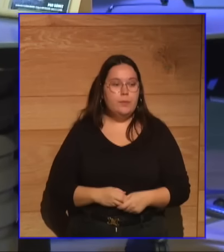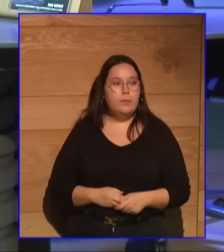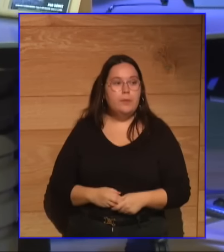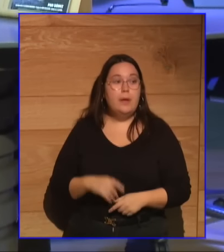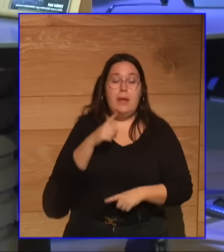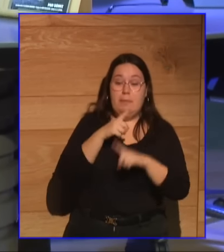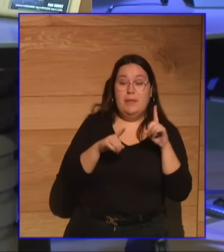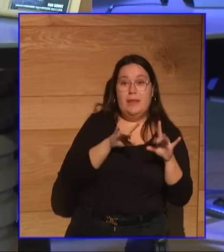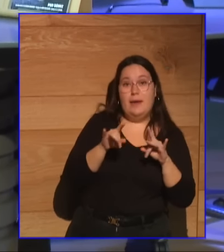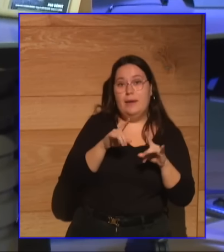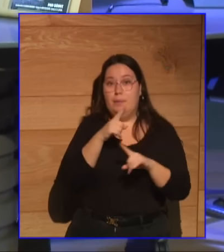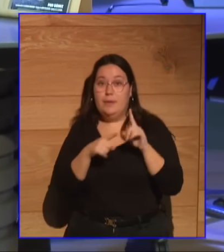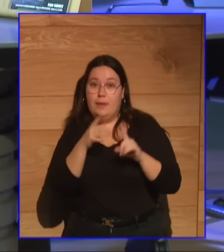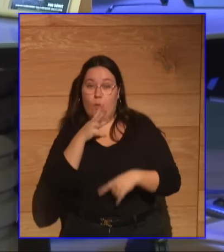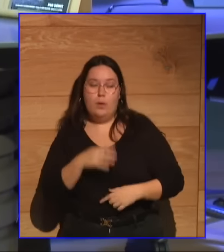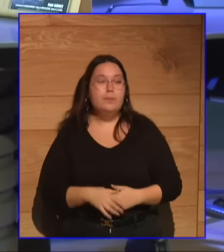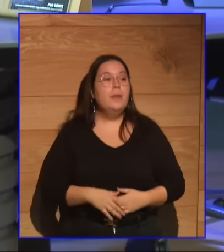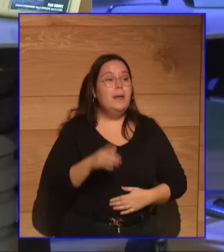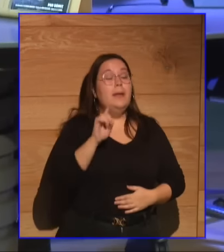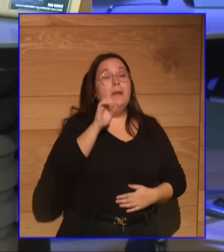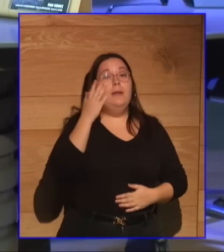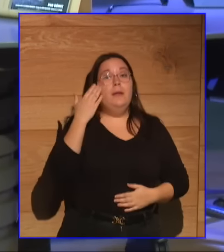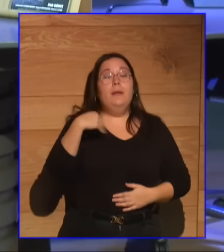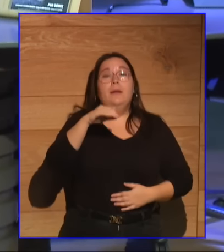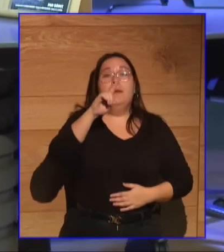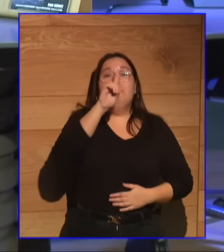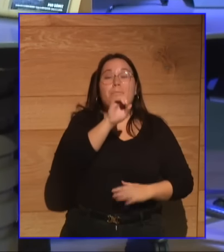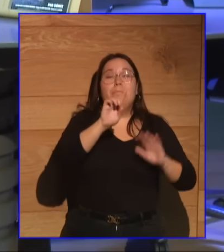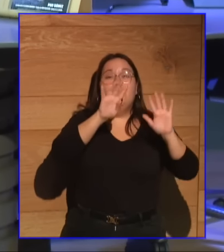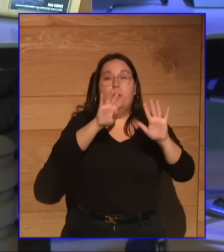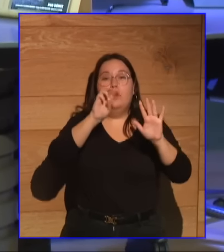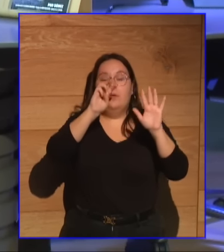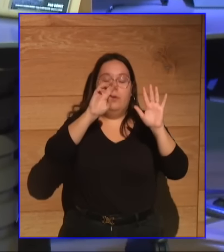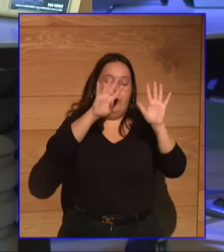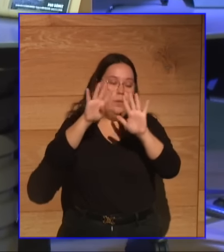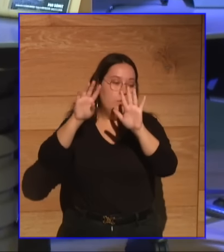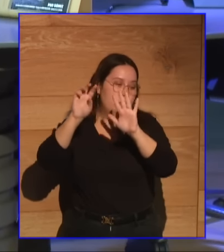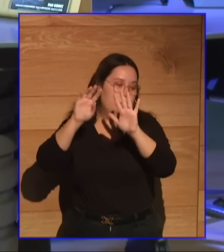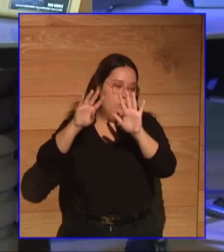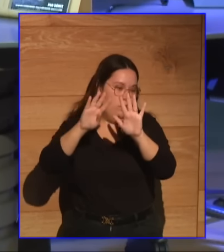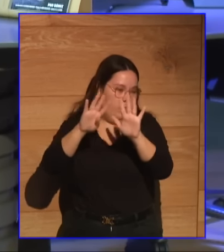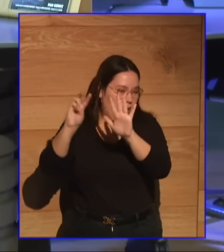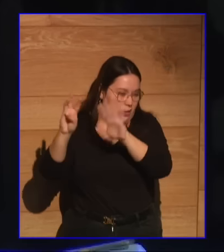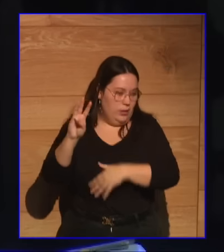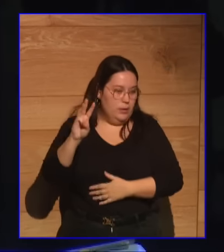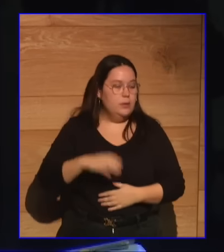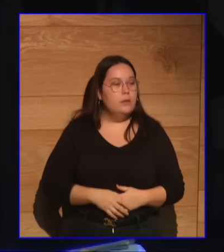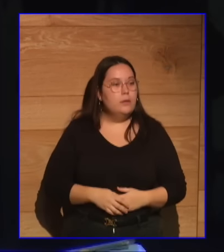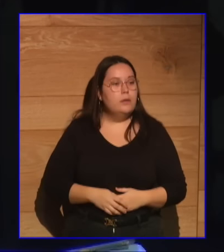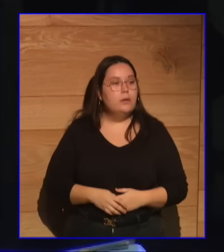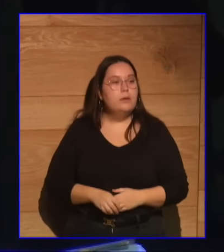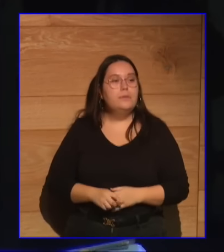y agua. Bueno, venga, Spielberg. En 1993... Harina, agua y trocitos de fruta de esa de la que